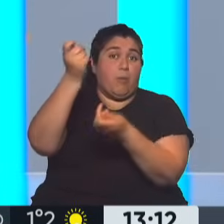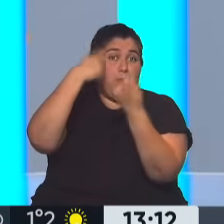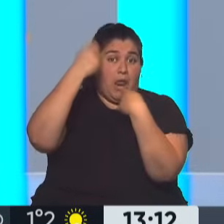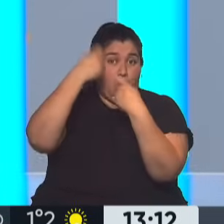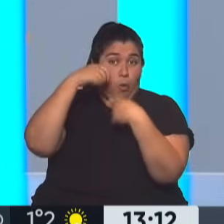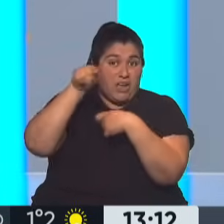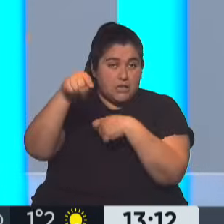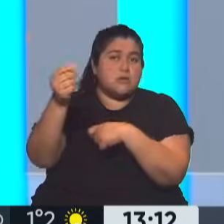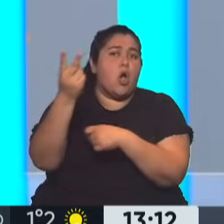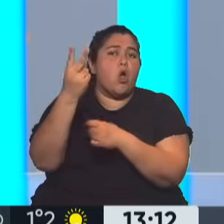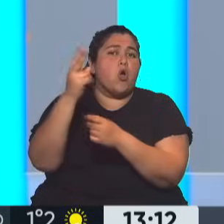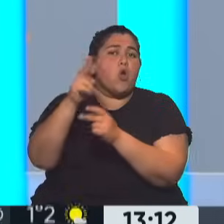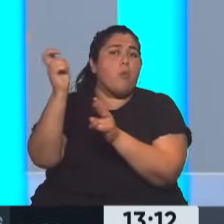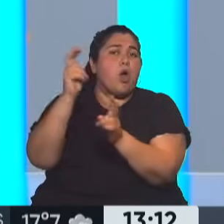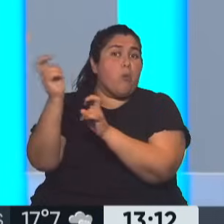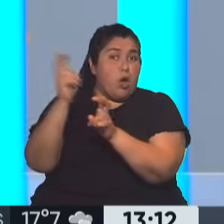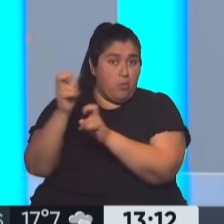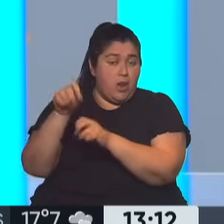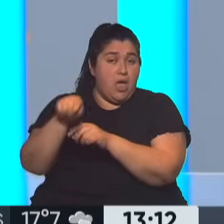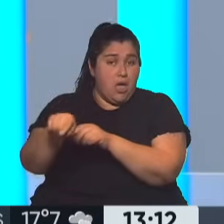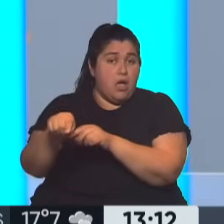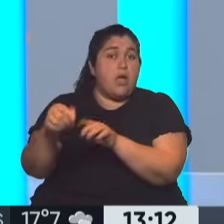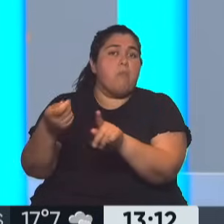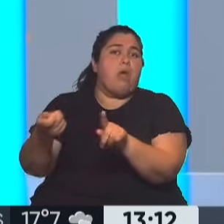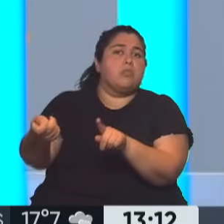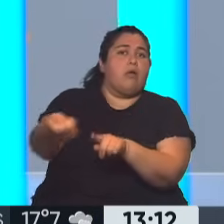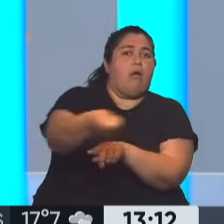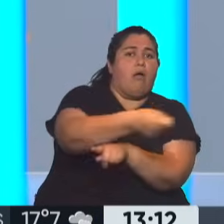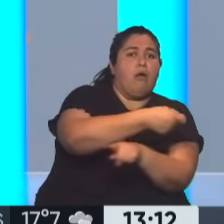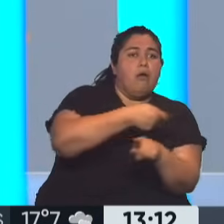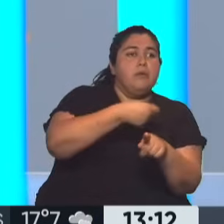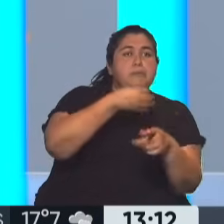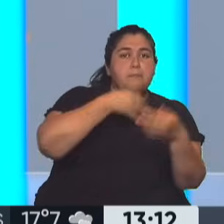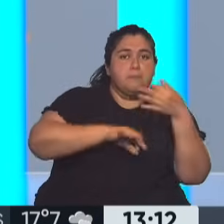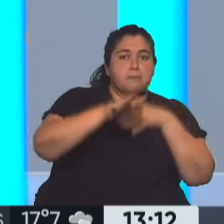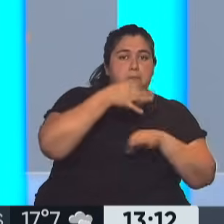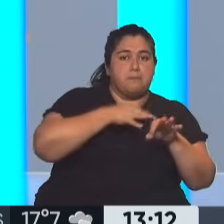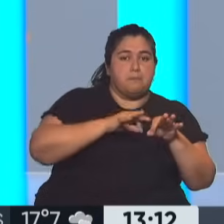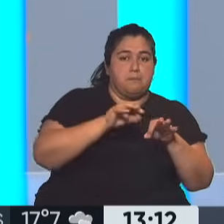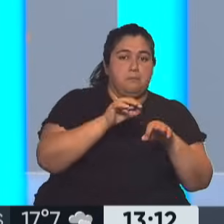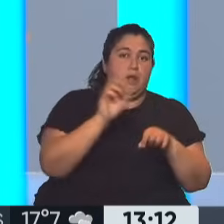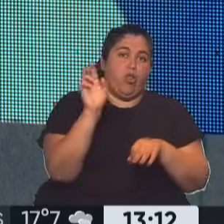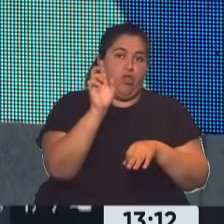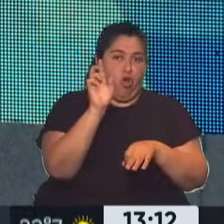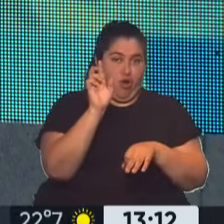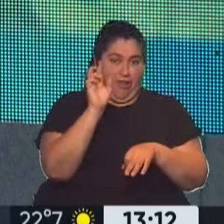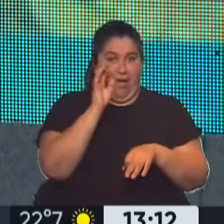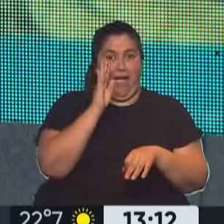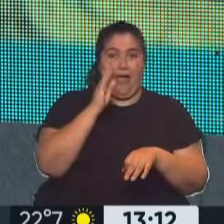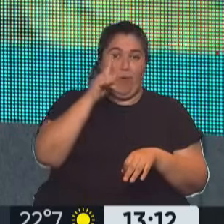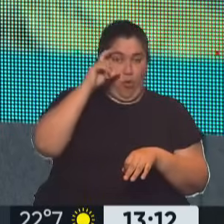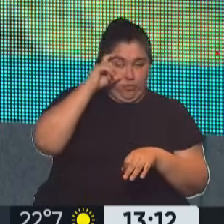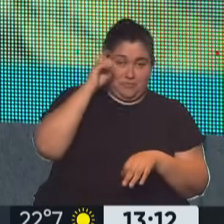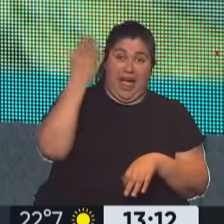es quien cobraba eh esta plata y después volvía justamente para ser vendida en el mercado del dólar Blue Esto me recuerda cuando Cristina